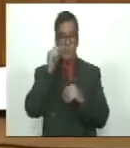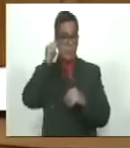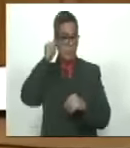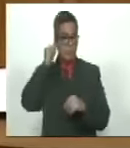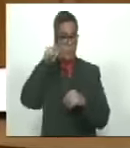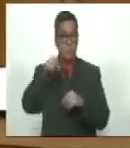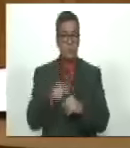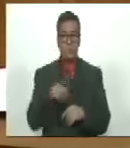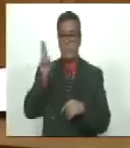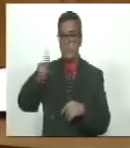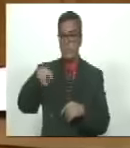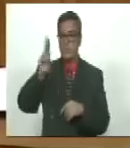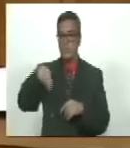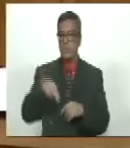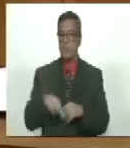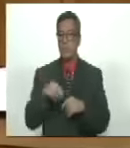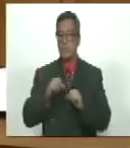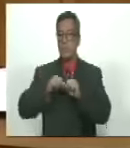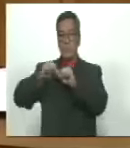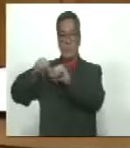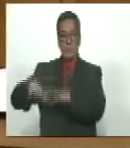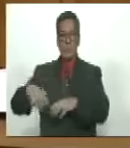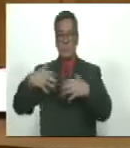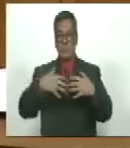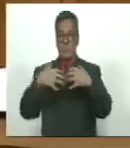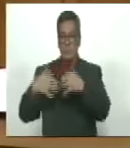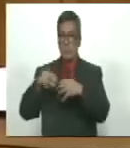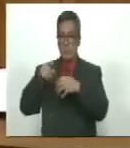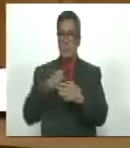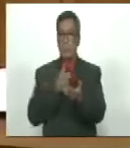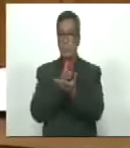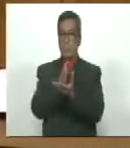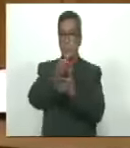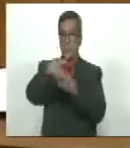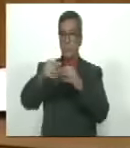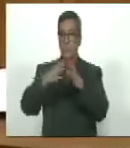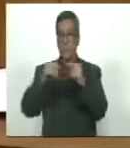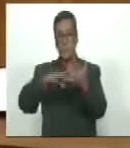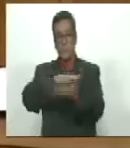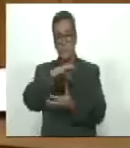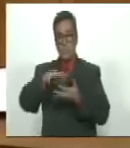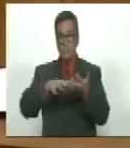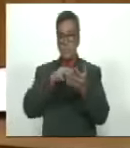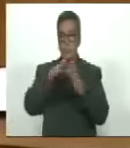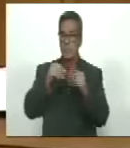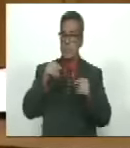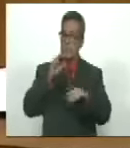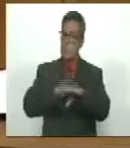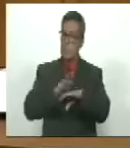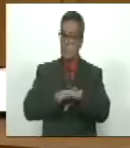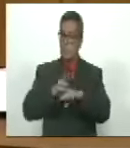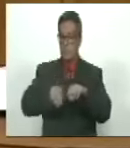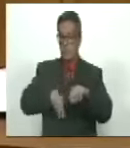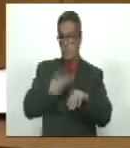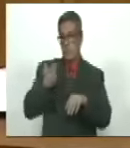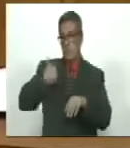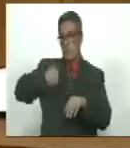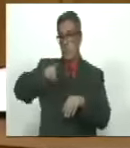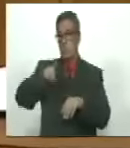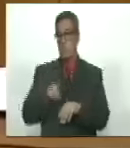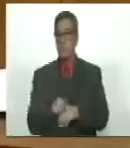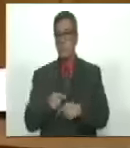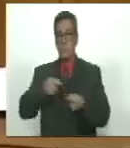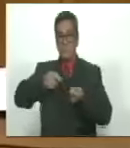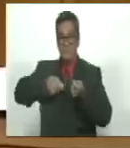mujeres que nunca han dejado de luchar en medio de las vicisitudes y de las inoportunidades que hemos podido tener, con